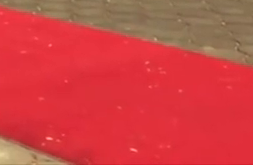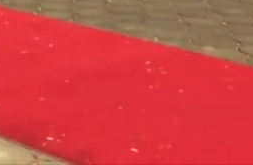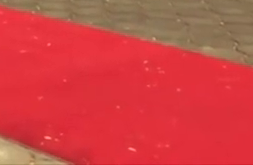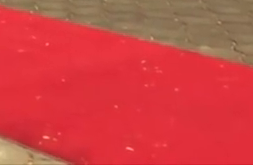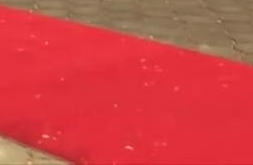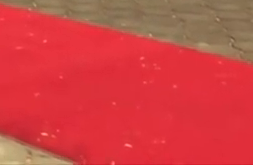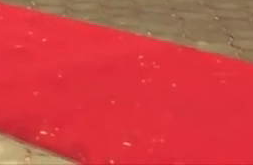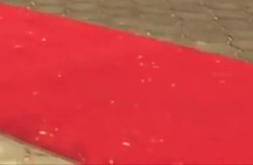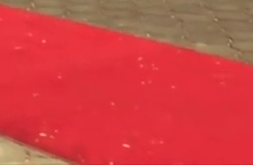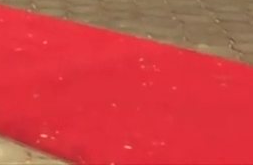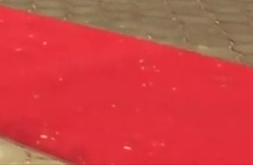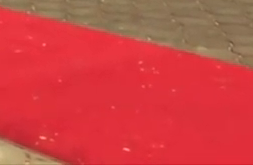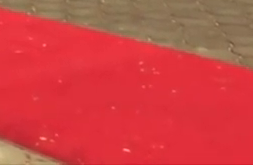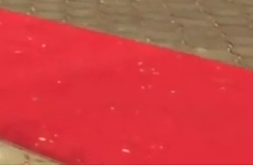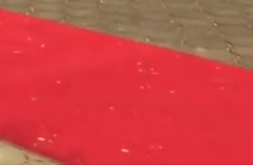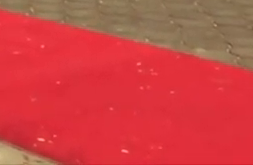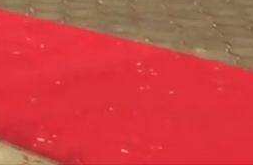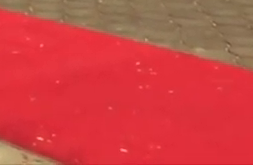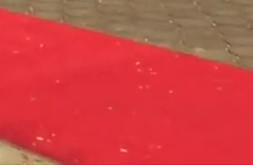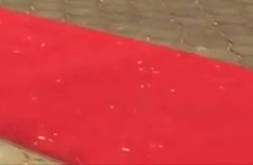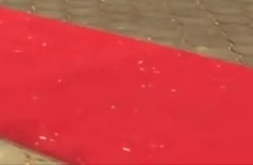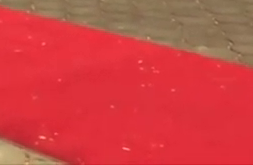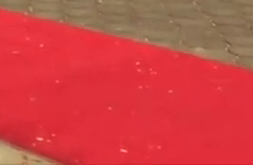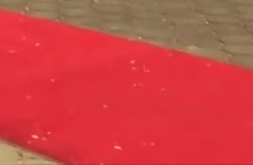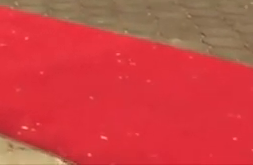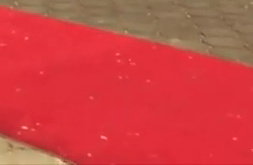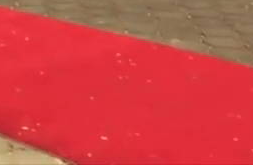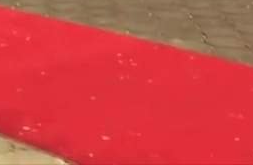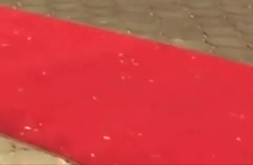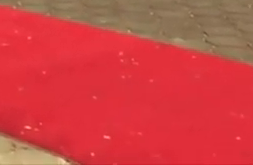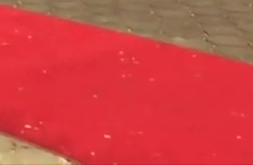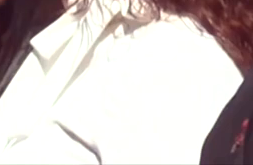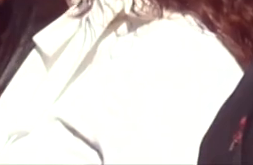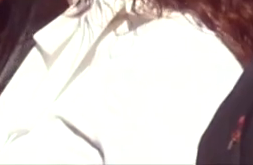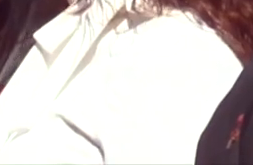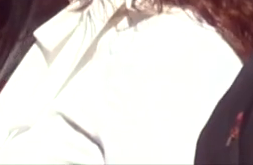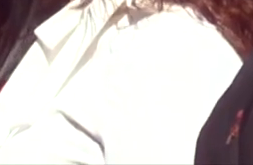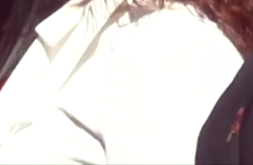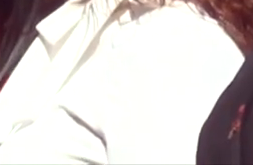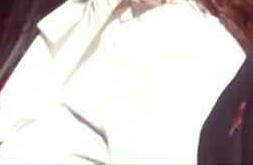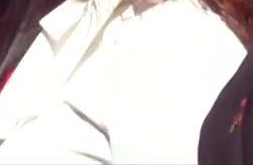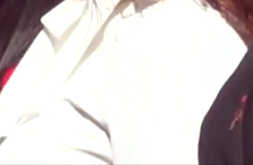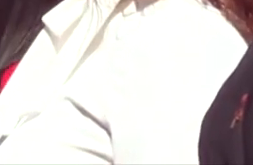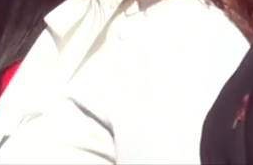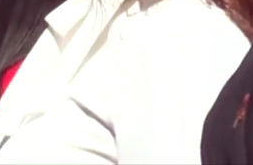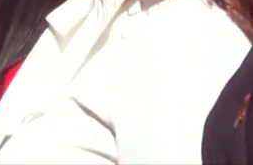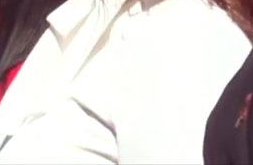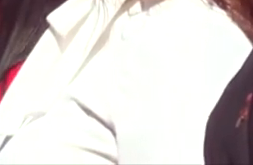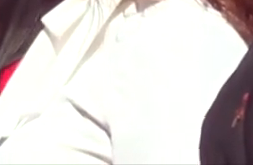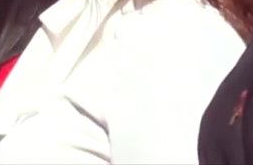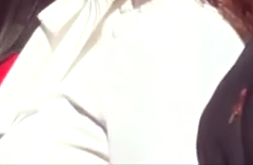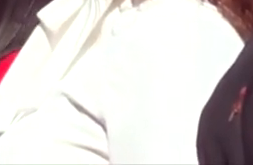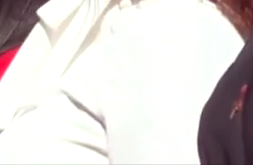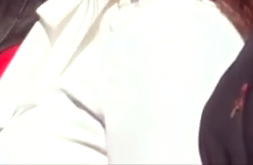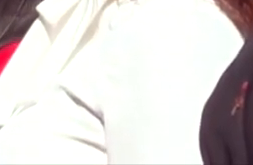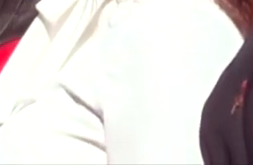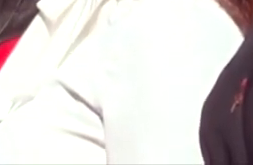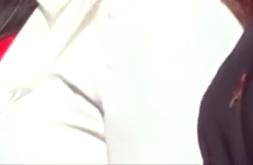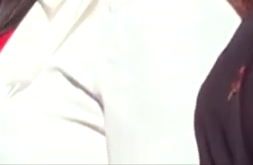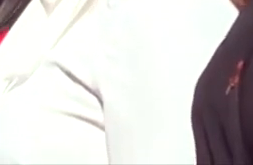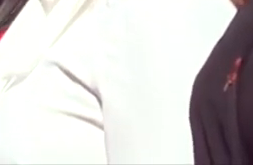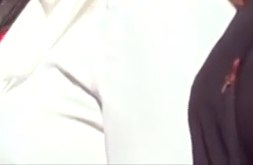Nicaragua y China firmaron un acuerdo para impulsar un tratado comercial entre ambas naciones que esperan suscribir en